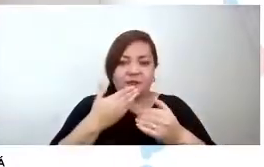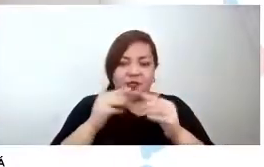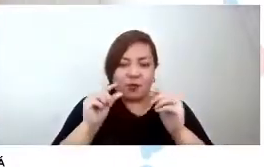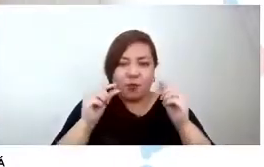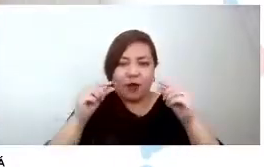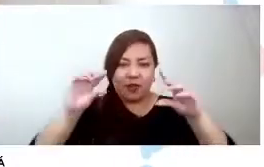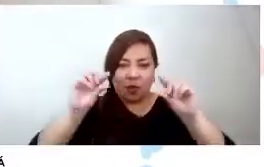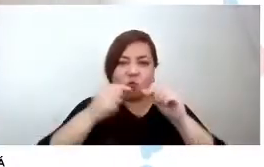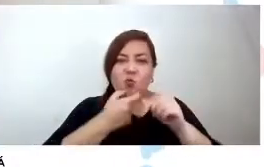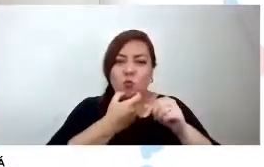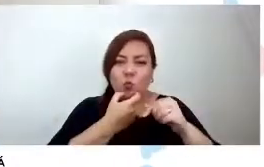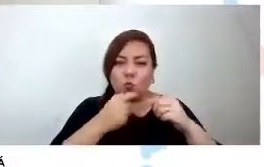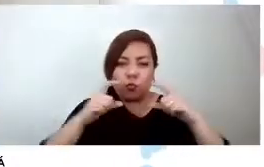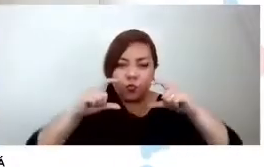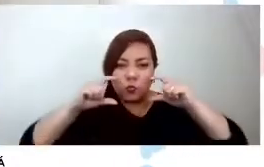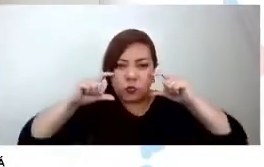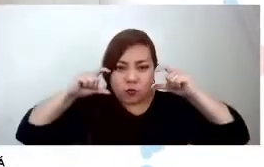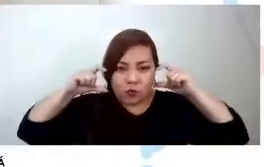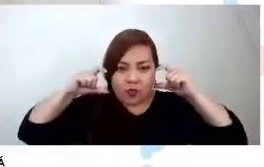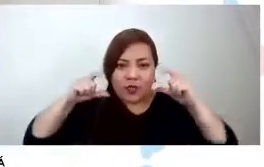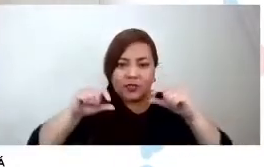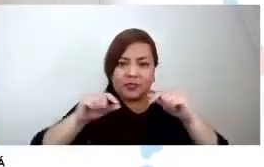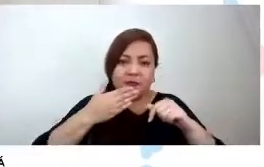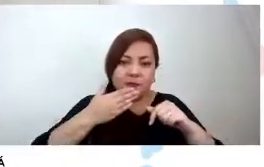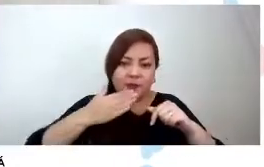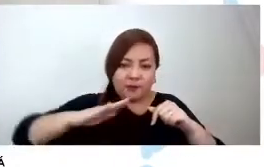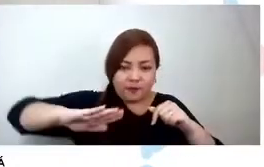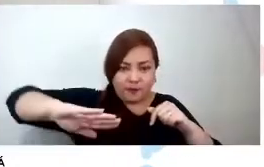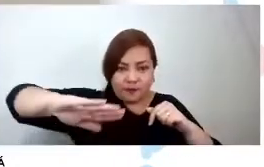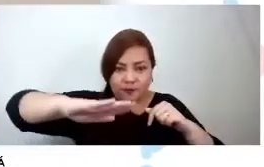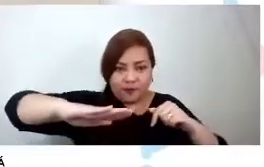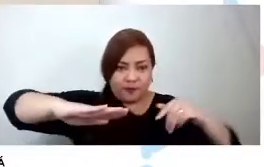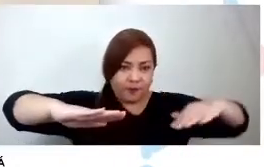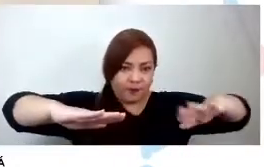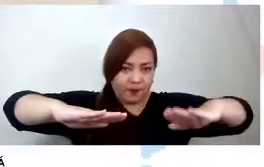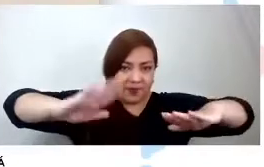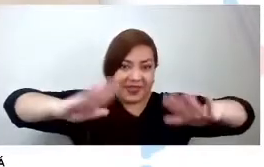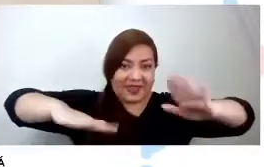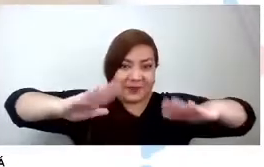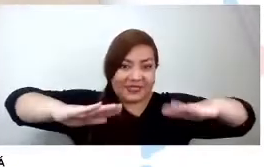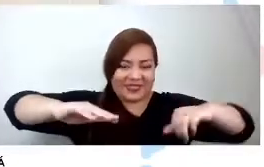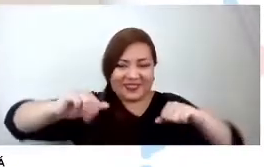huesitos de la patita. A esto le llaman